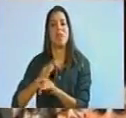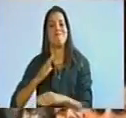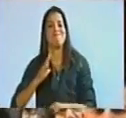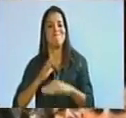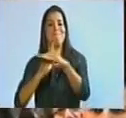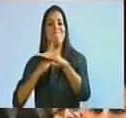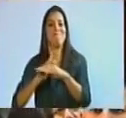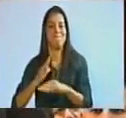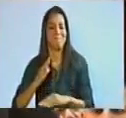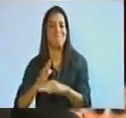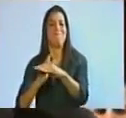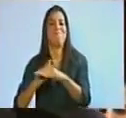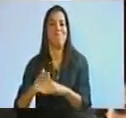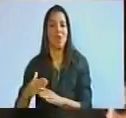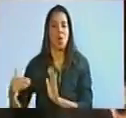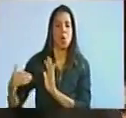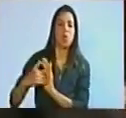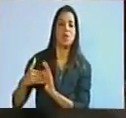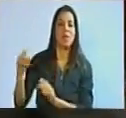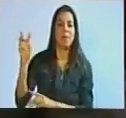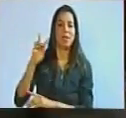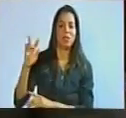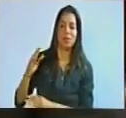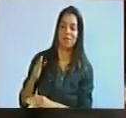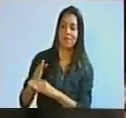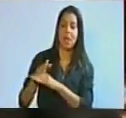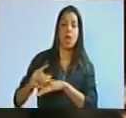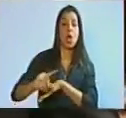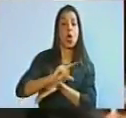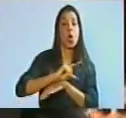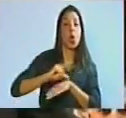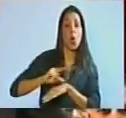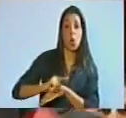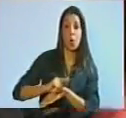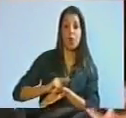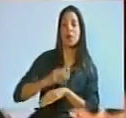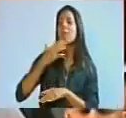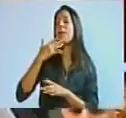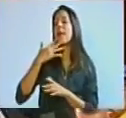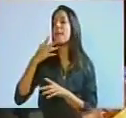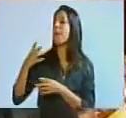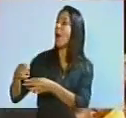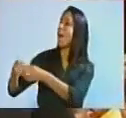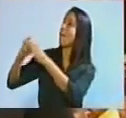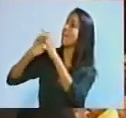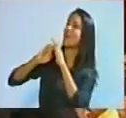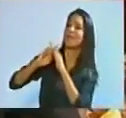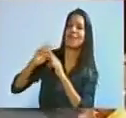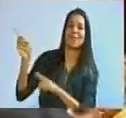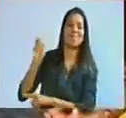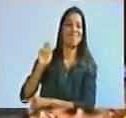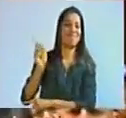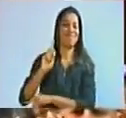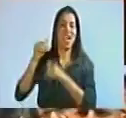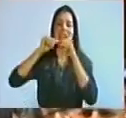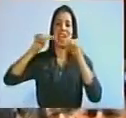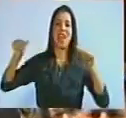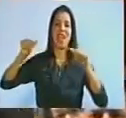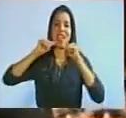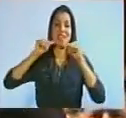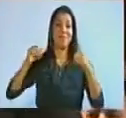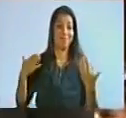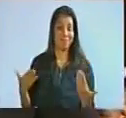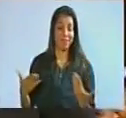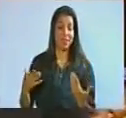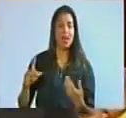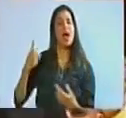acceso del Estado venezolano a los créditos, a las divisas, ya en el acuerdo, el primer